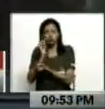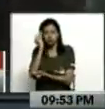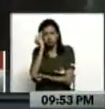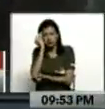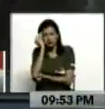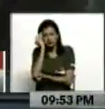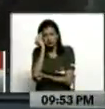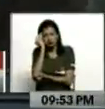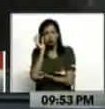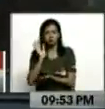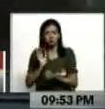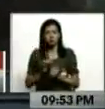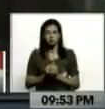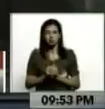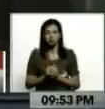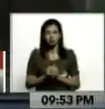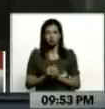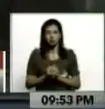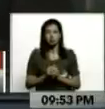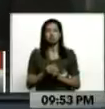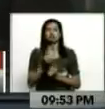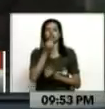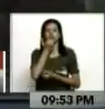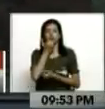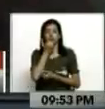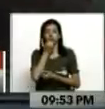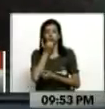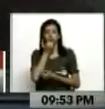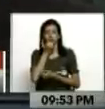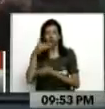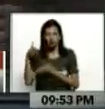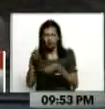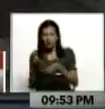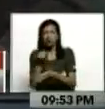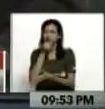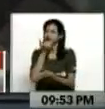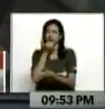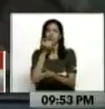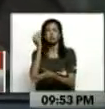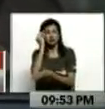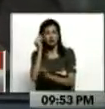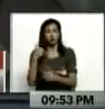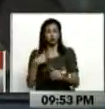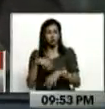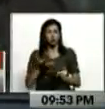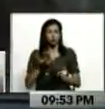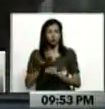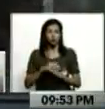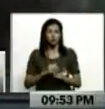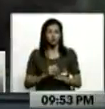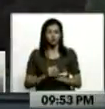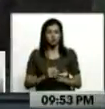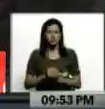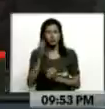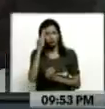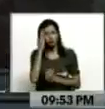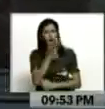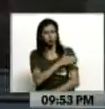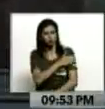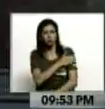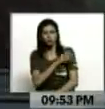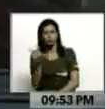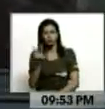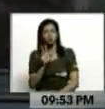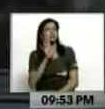prisionero como estaba que habíamos errado el camino porque nosotros sabemos